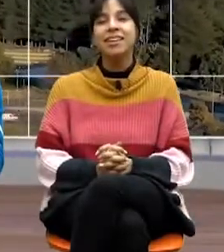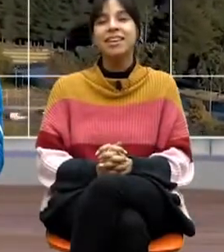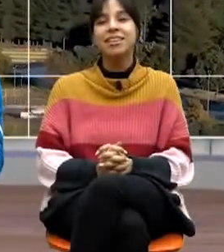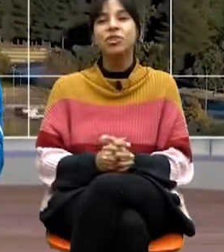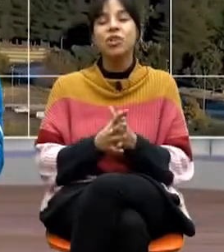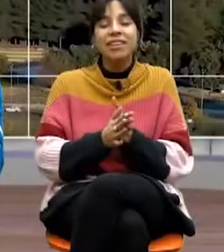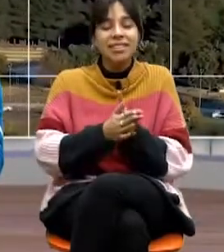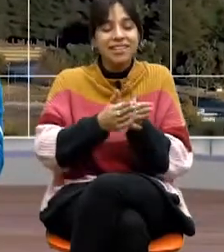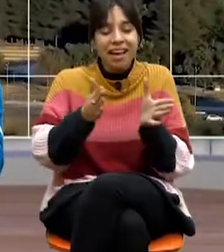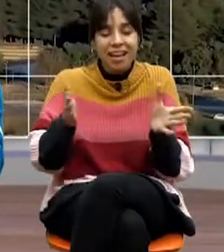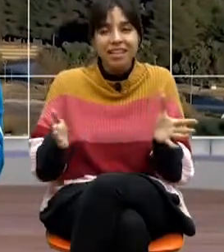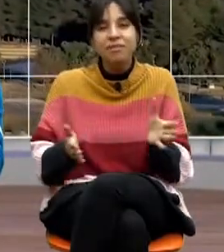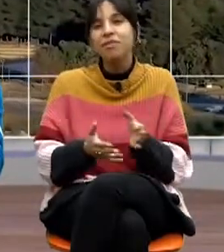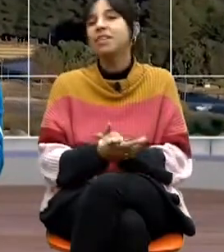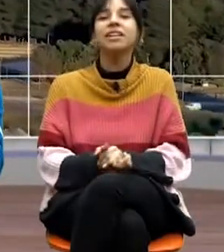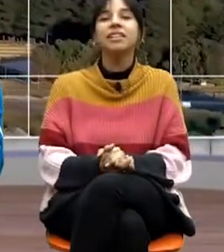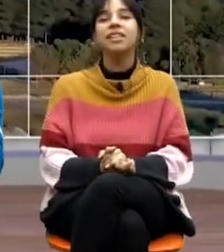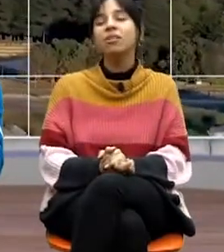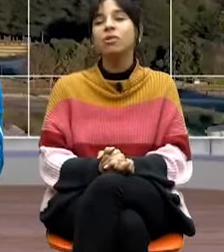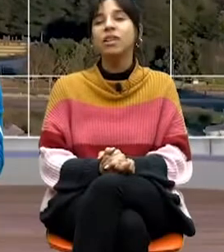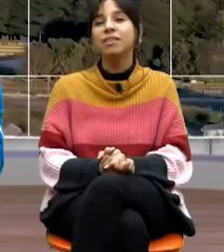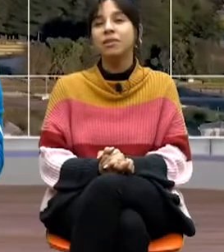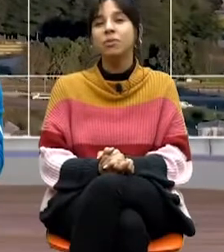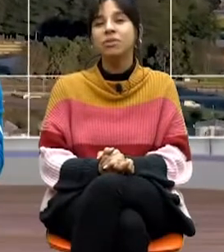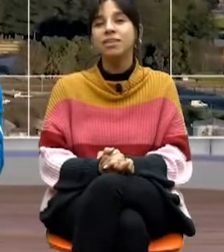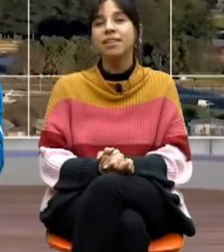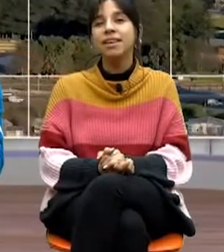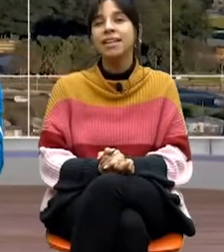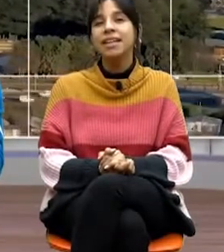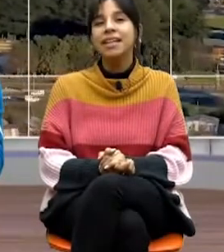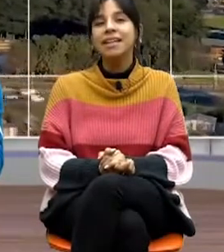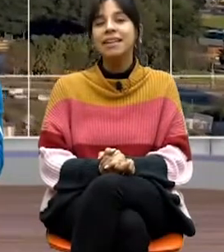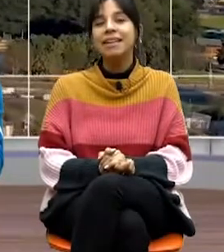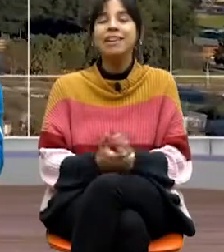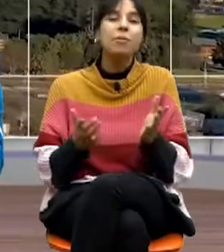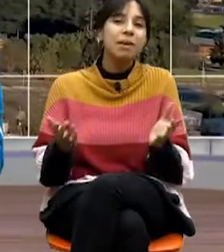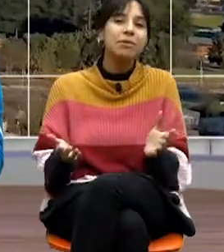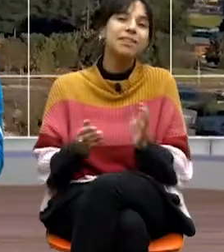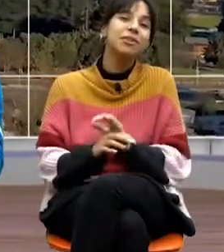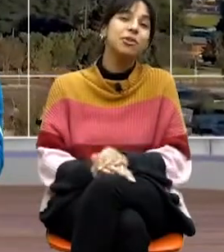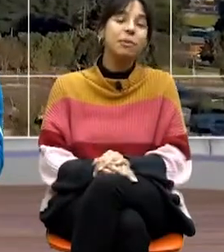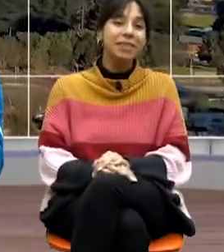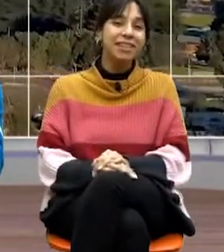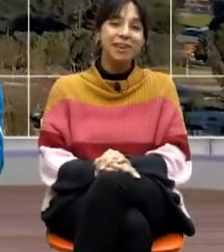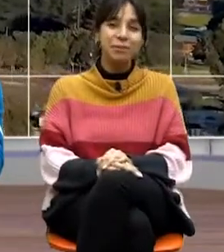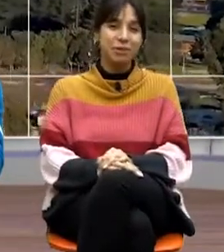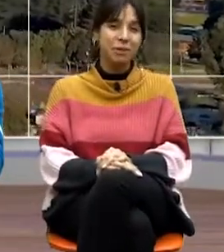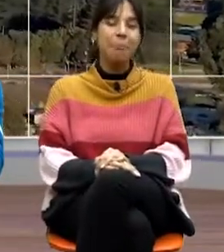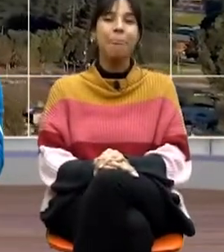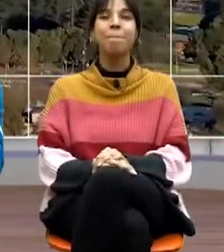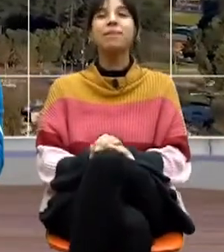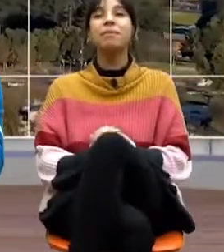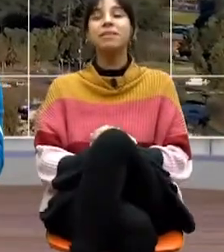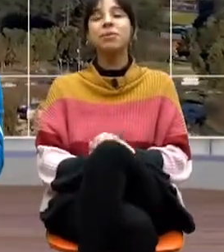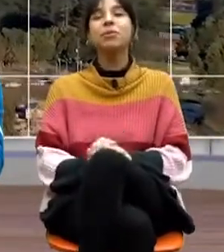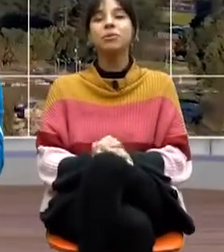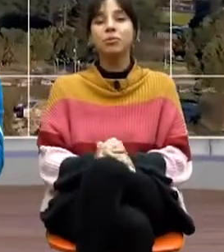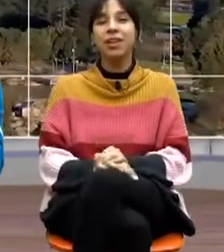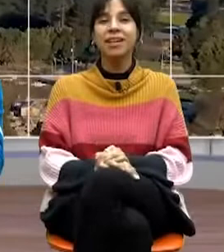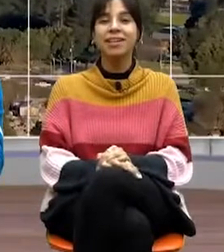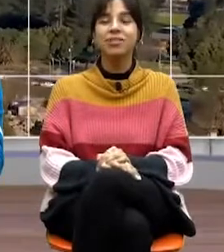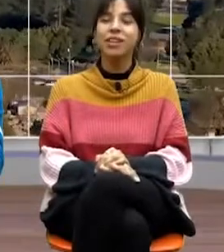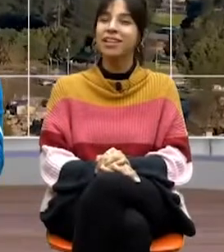adolescentes, todas las áreas infinitas que tiene la búsqueda de esta justicia. Y lo más importante, yo me metí a la Comisión de